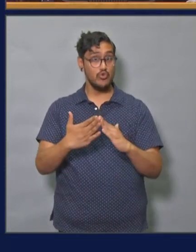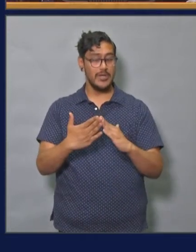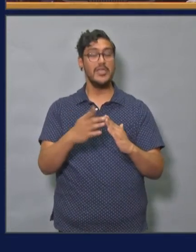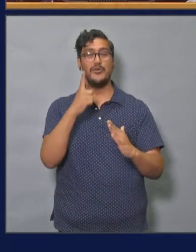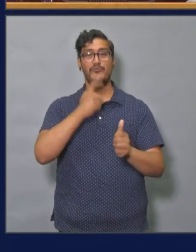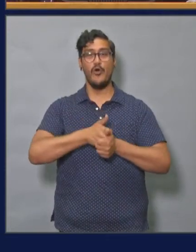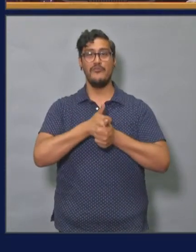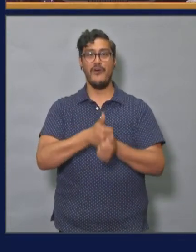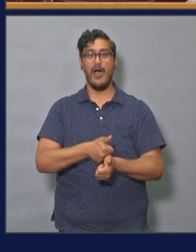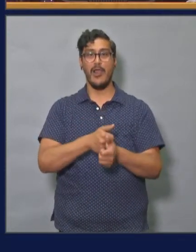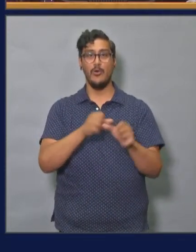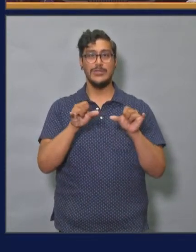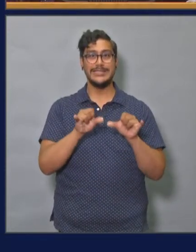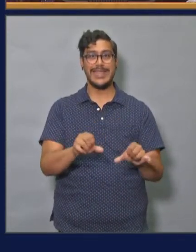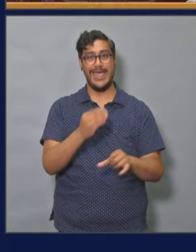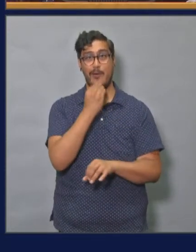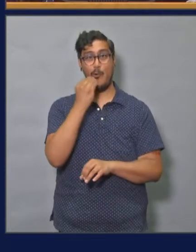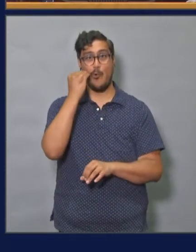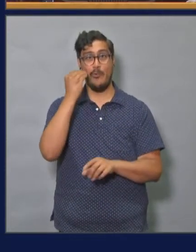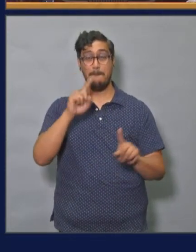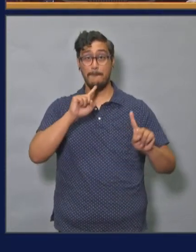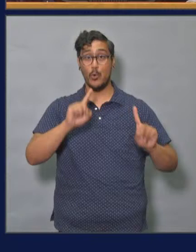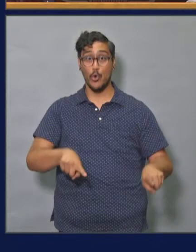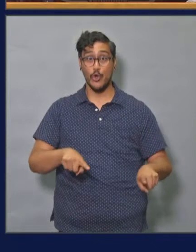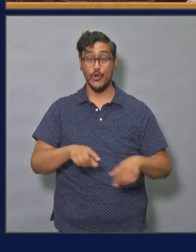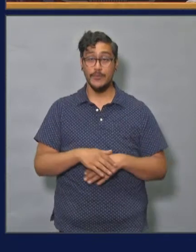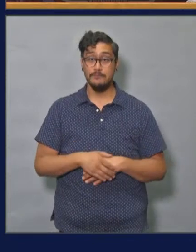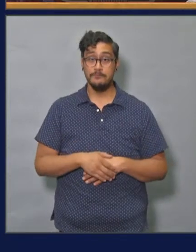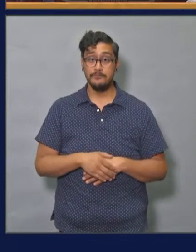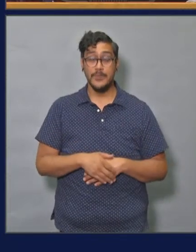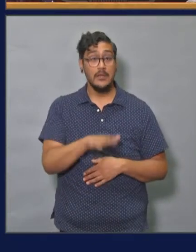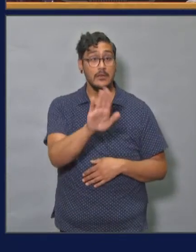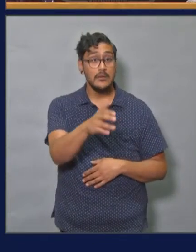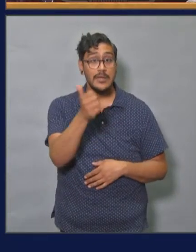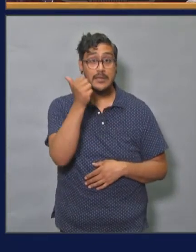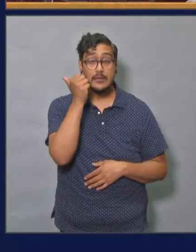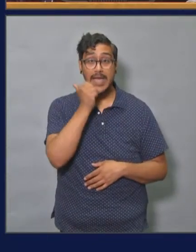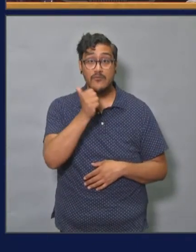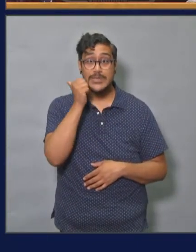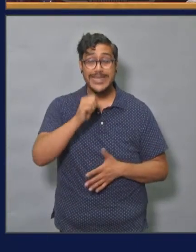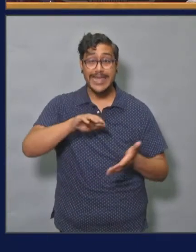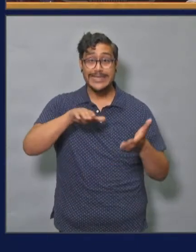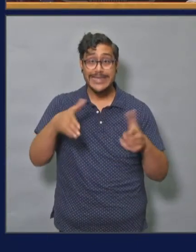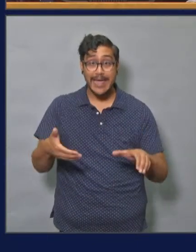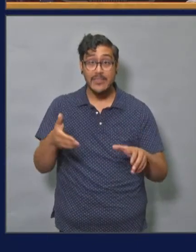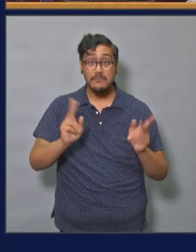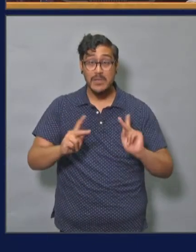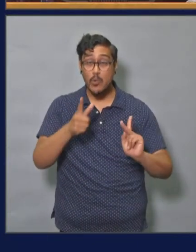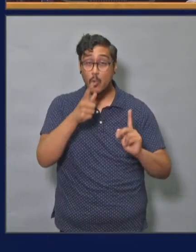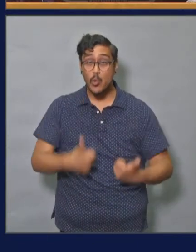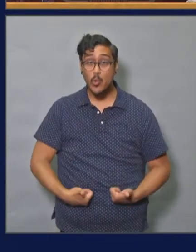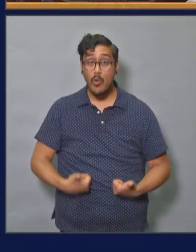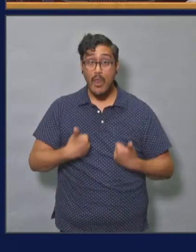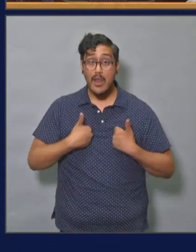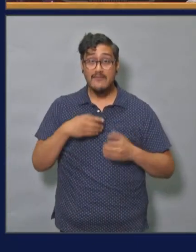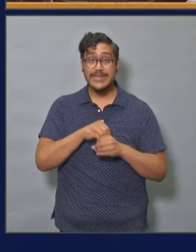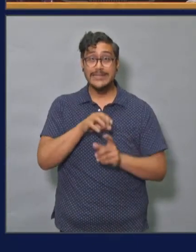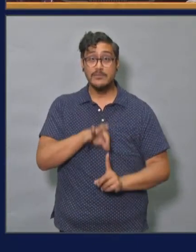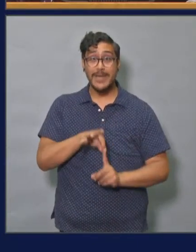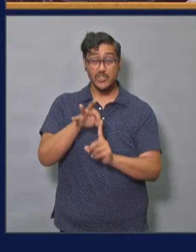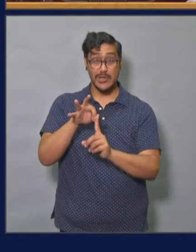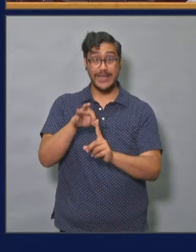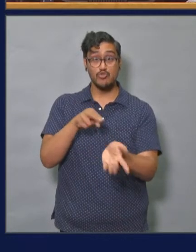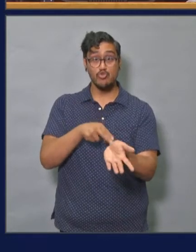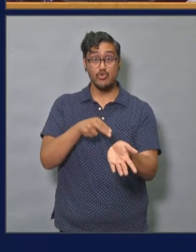más seguros en casa. El promedio de fallecimientos diarios entre las personas que residen en centros de enfermería